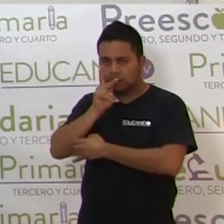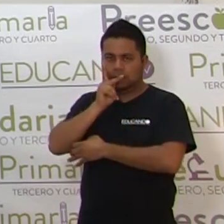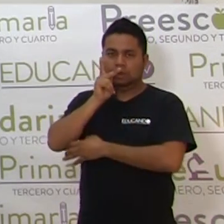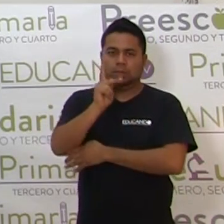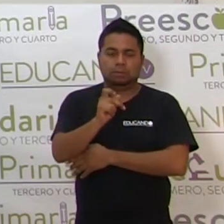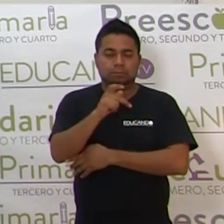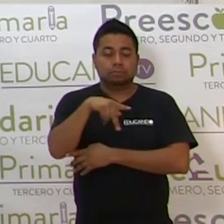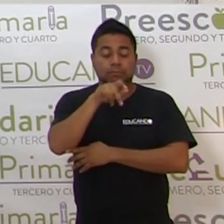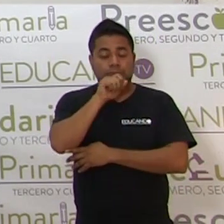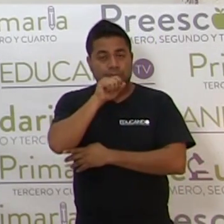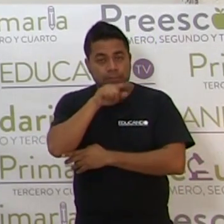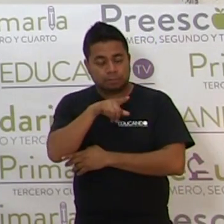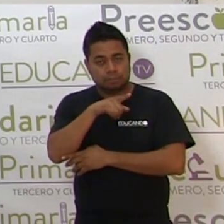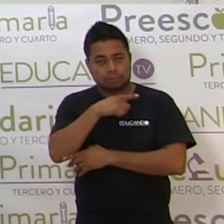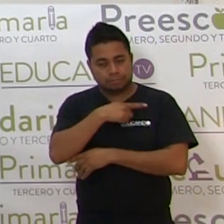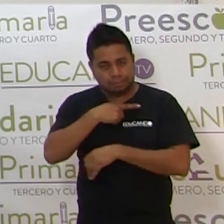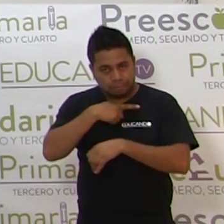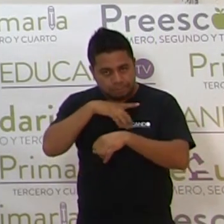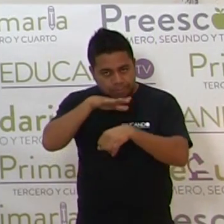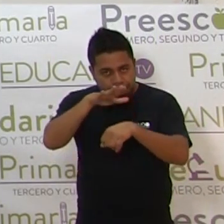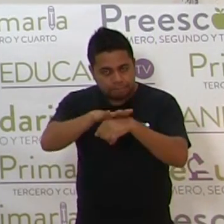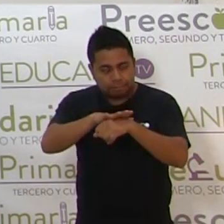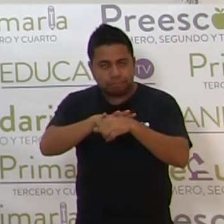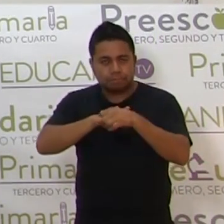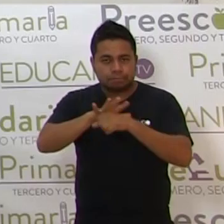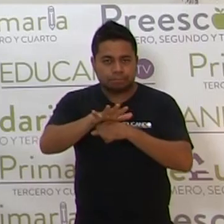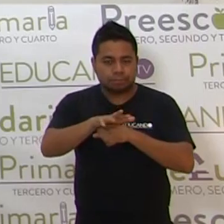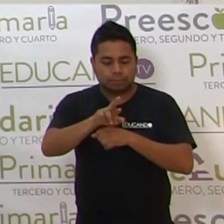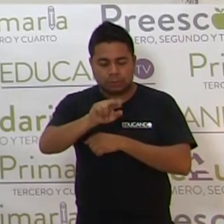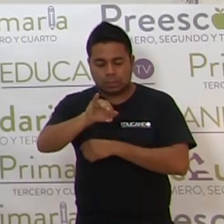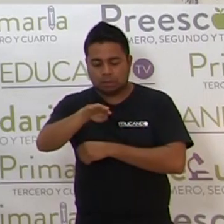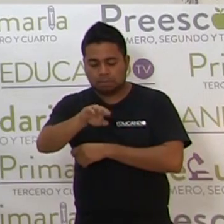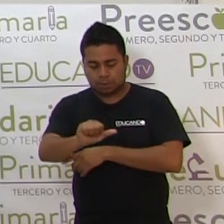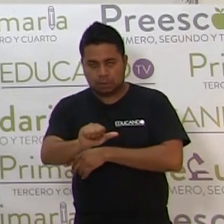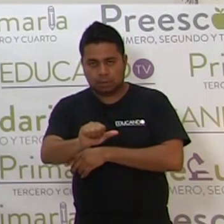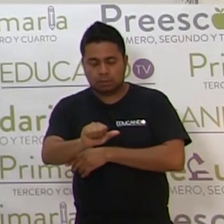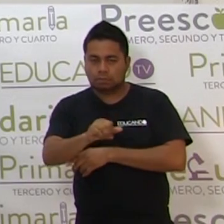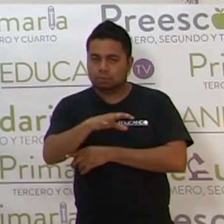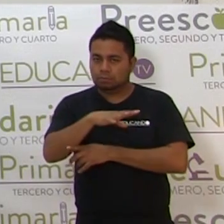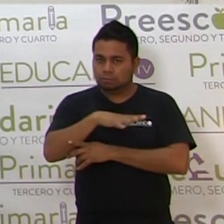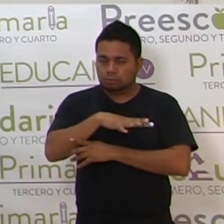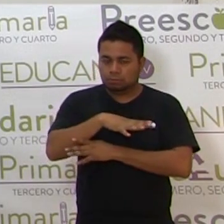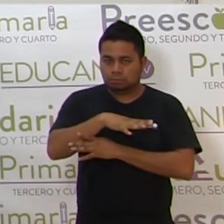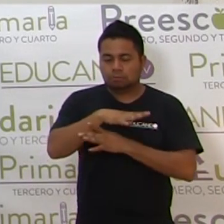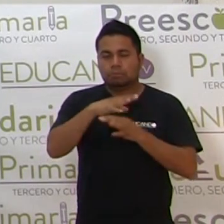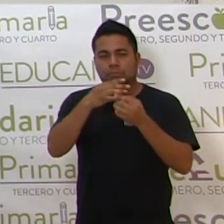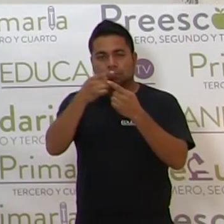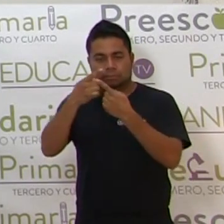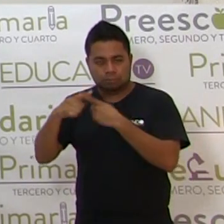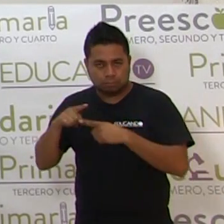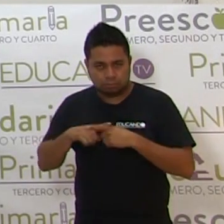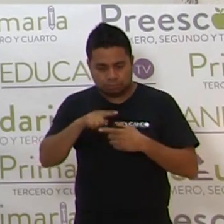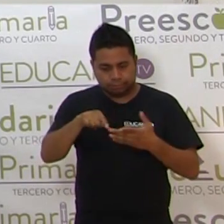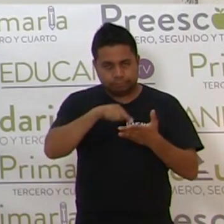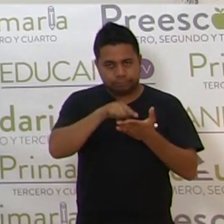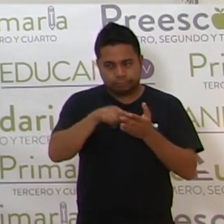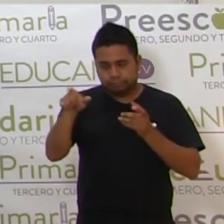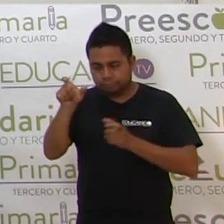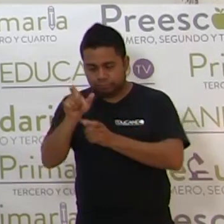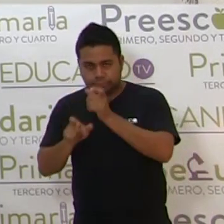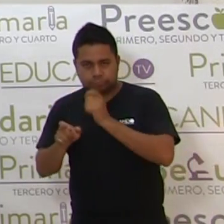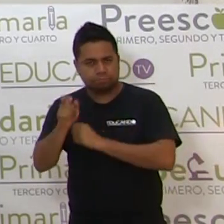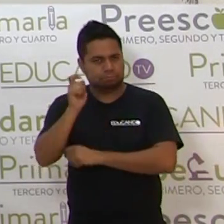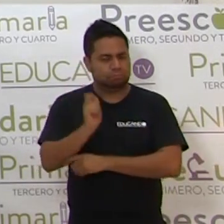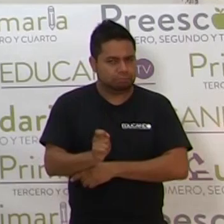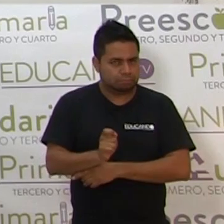también es importante recordar acá que la rima la vamos a encontrar en diferente lugar. Hablamos